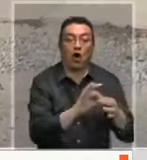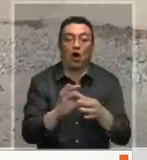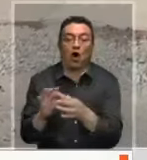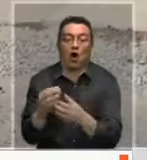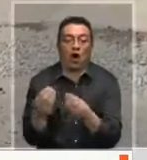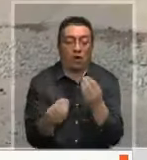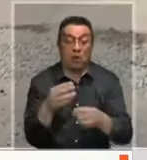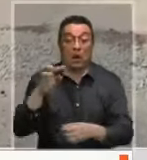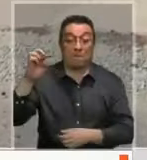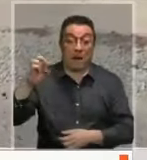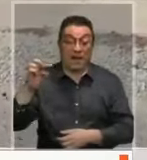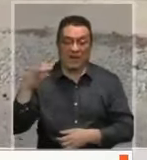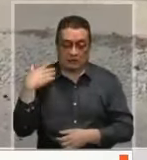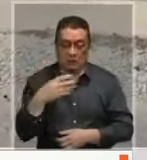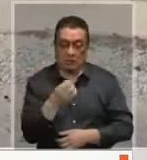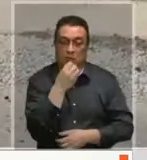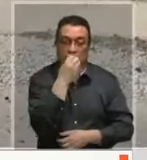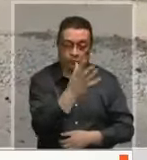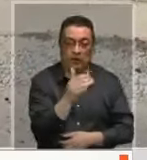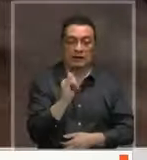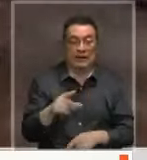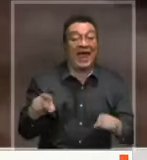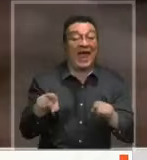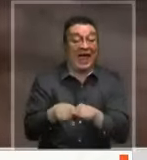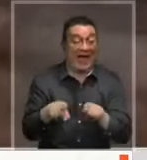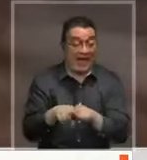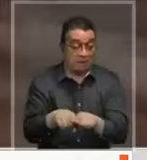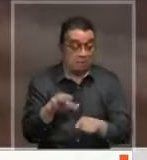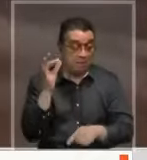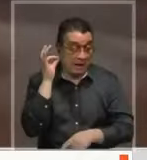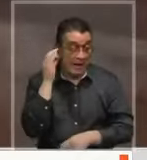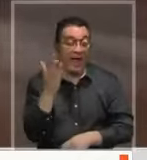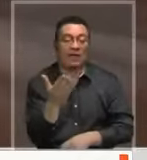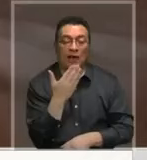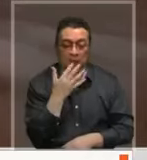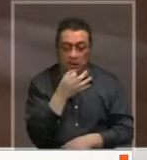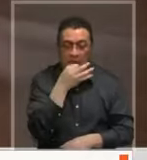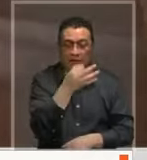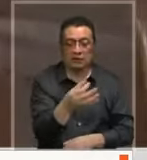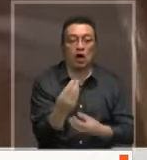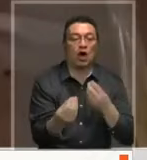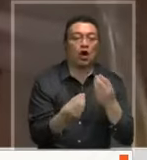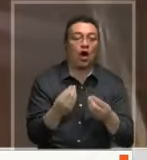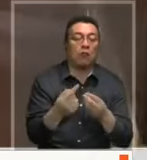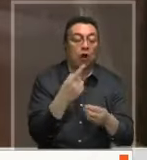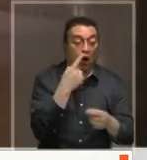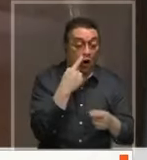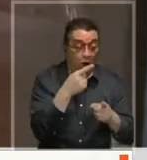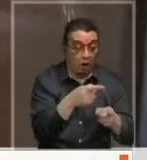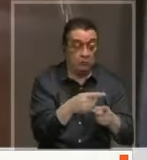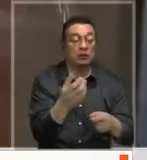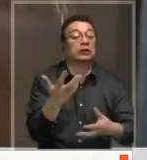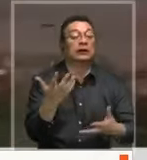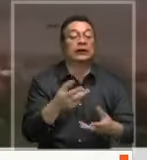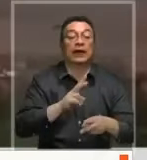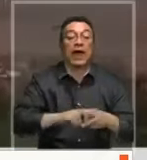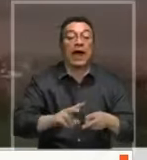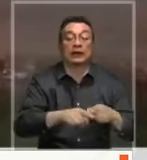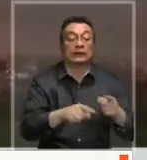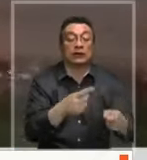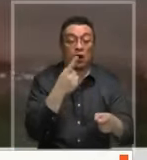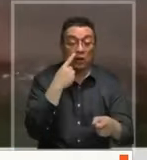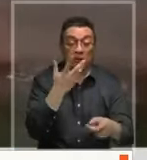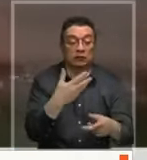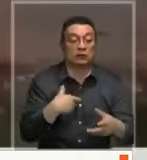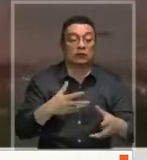su padre hace algunos instantes y su propia hermana también, en relación de cómo Alexis se encontraba desarrollando lo que habitualmente hacía,